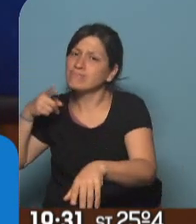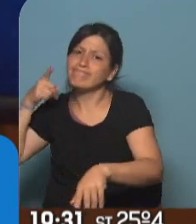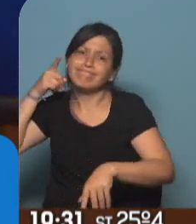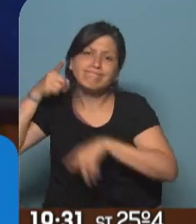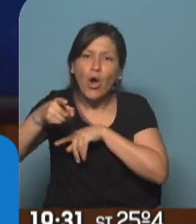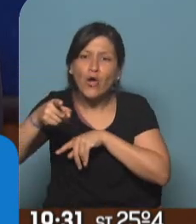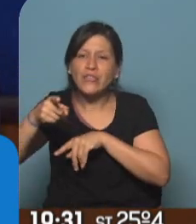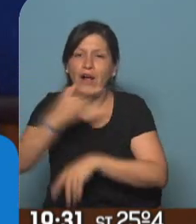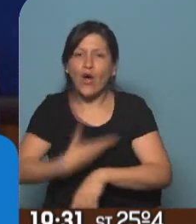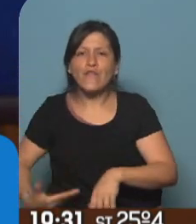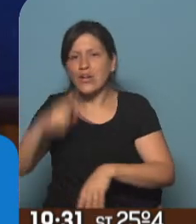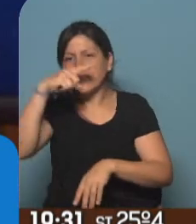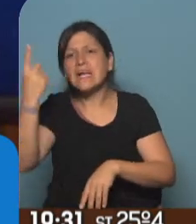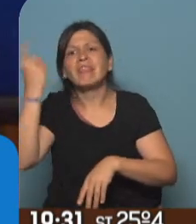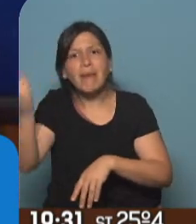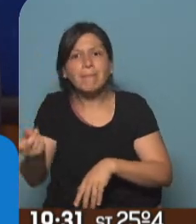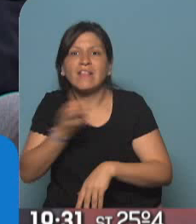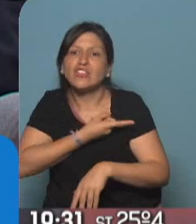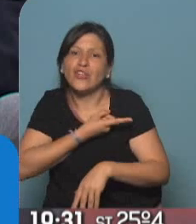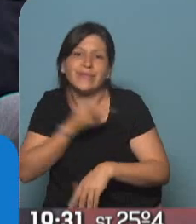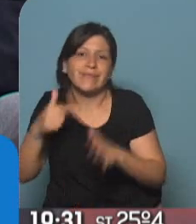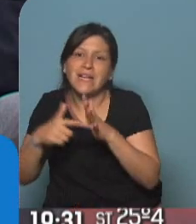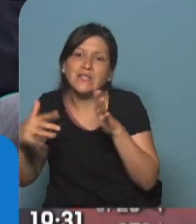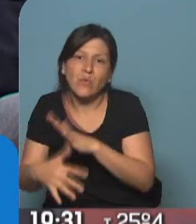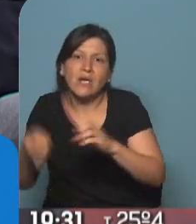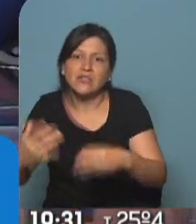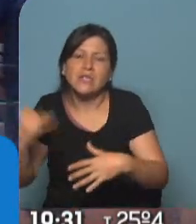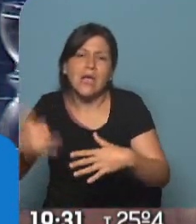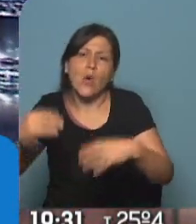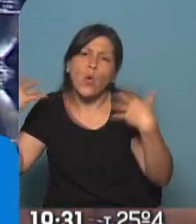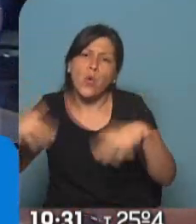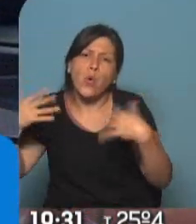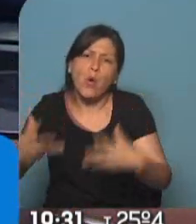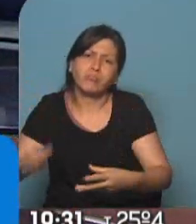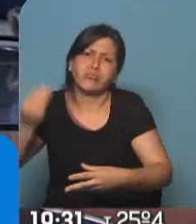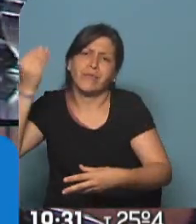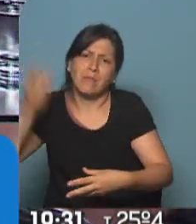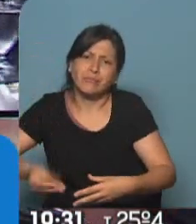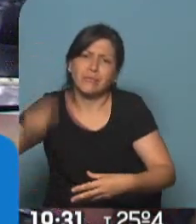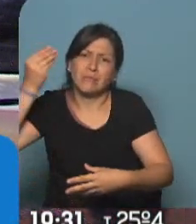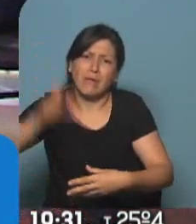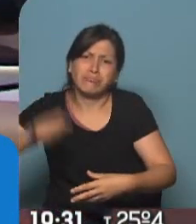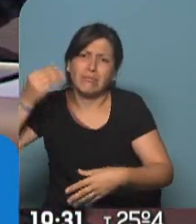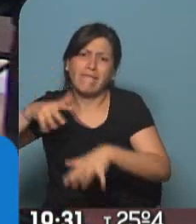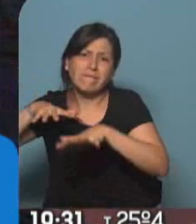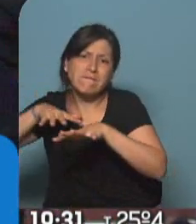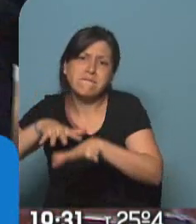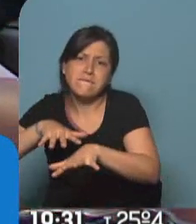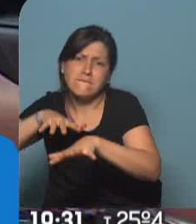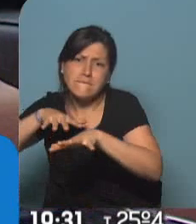de las políticas también se hace nacional se tiene una alta densidad de manifestaciones por lo tanto